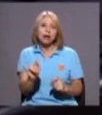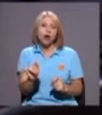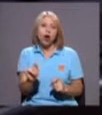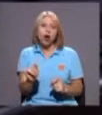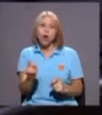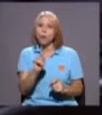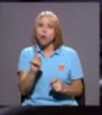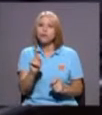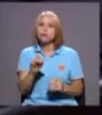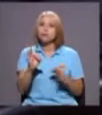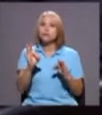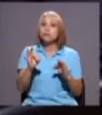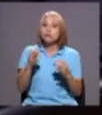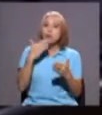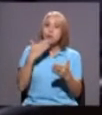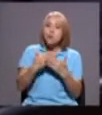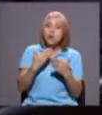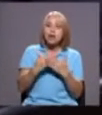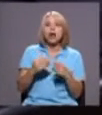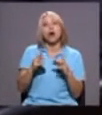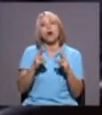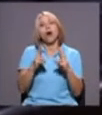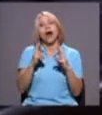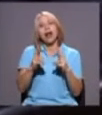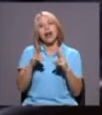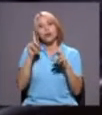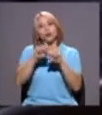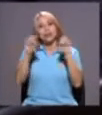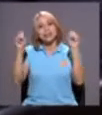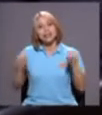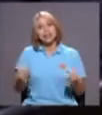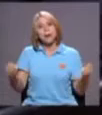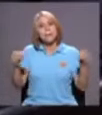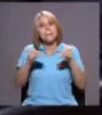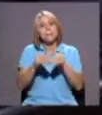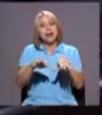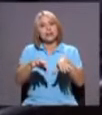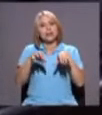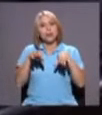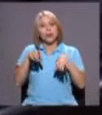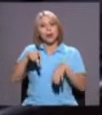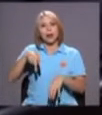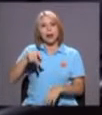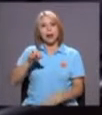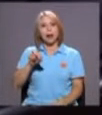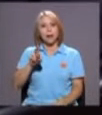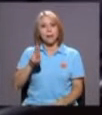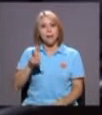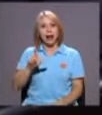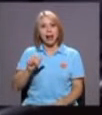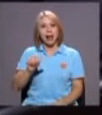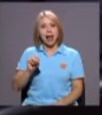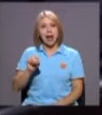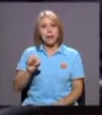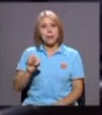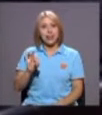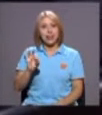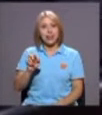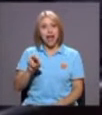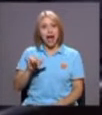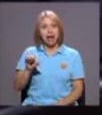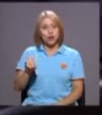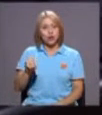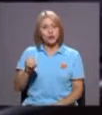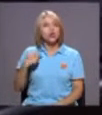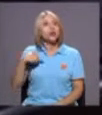aliento. Ojalá pasáramos a un sistema más parlamentario. Yo creo que la idea de construir gobiernos